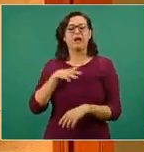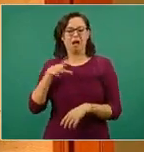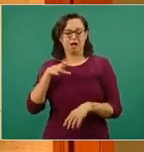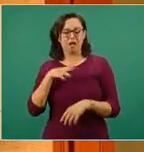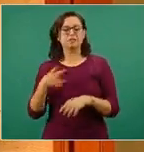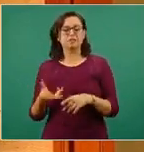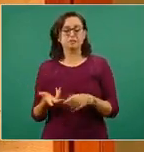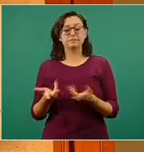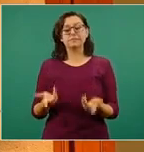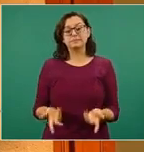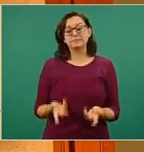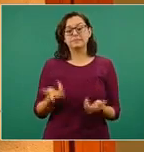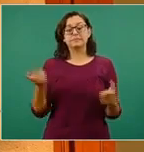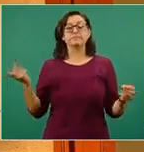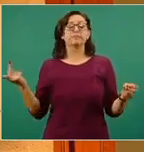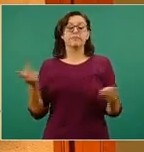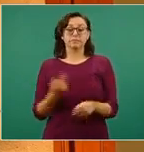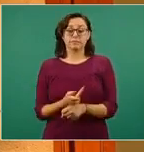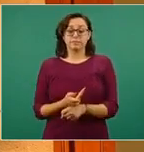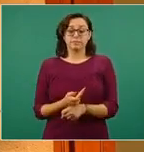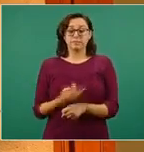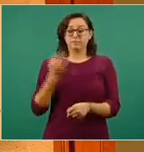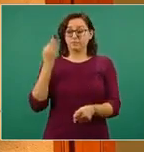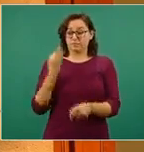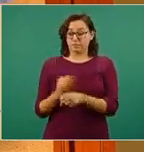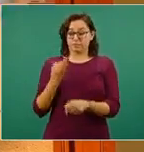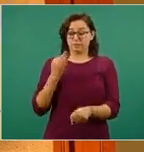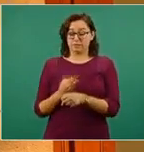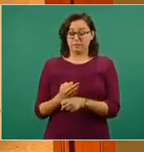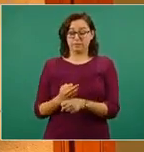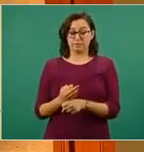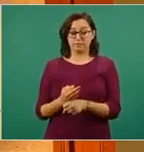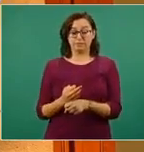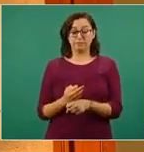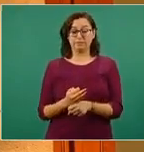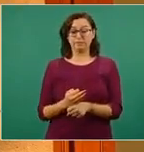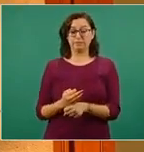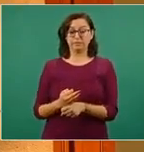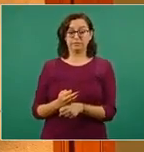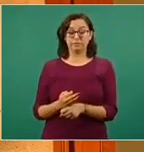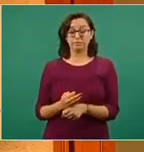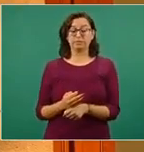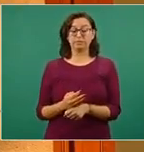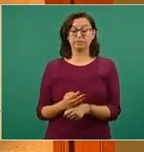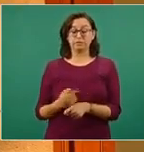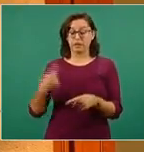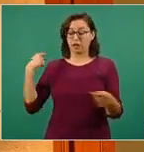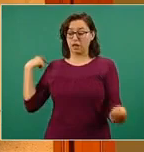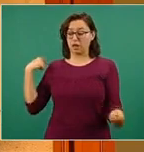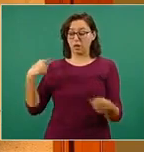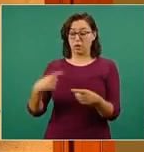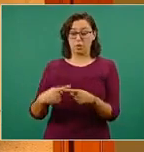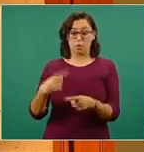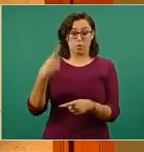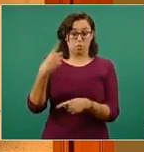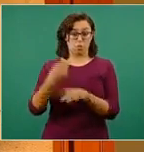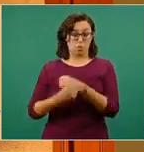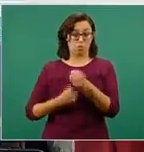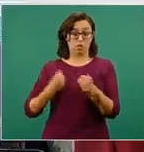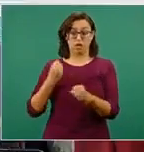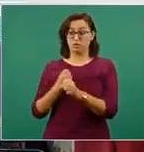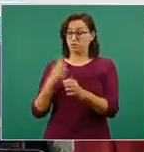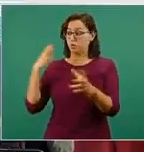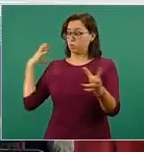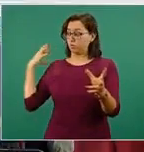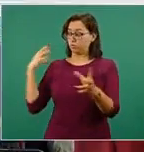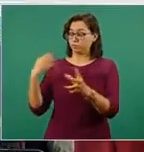del 1%, alrededor del 1%, de toda la curva epidémica de toda la epidemia en nuestro